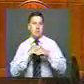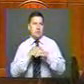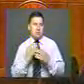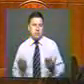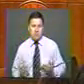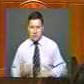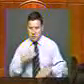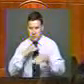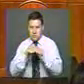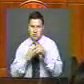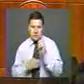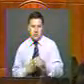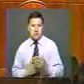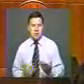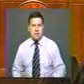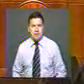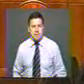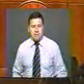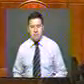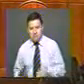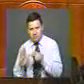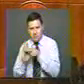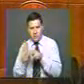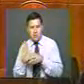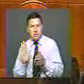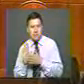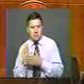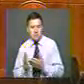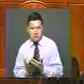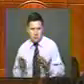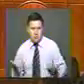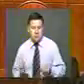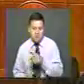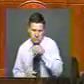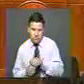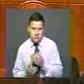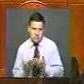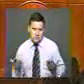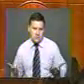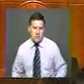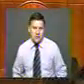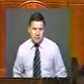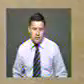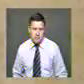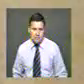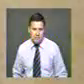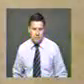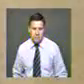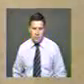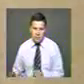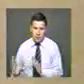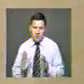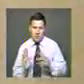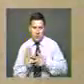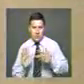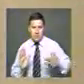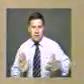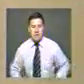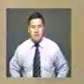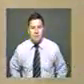la igualdad debe ser la regla, cosa que también resulta contraria al orden